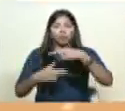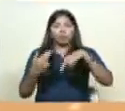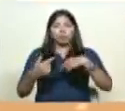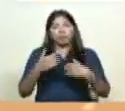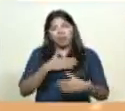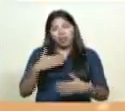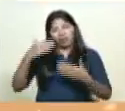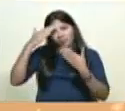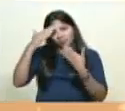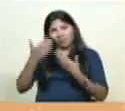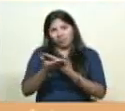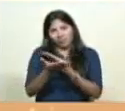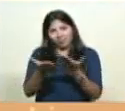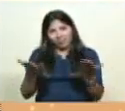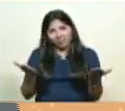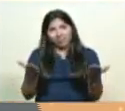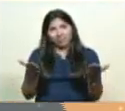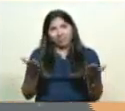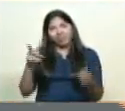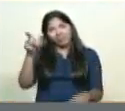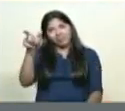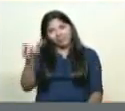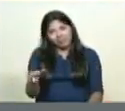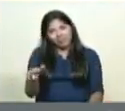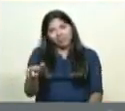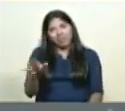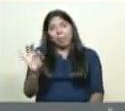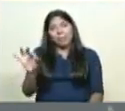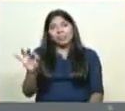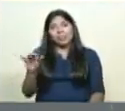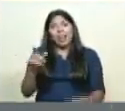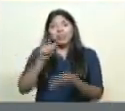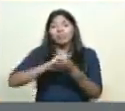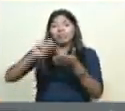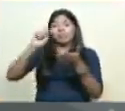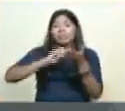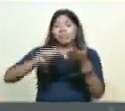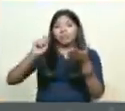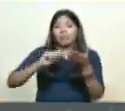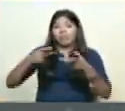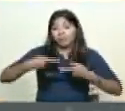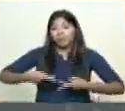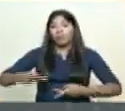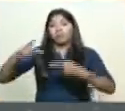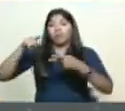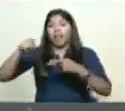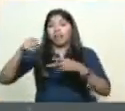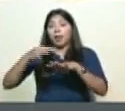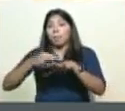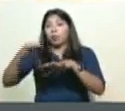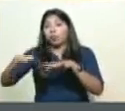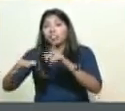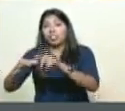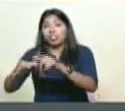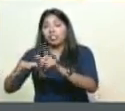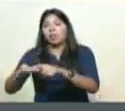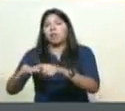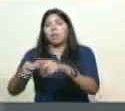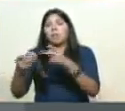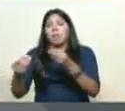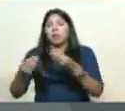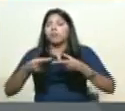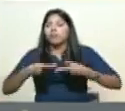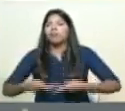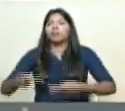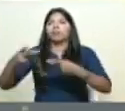saludarlo, vaya aquí mi salutación. No, hemos sido invitados allá a Naco, a la Cámara Municipal, para que asistamos, pues. Y